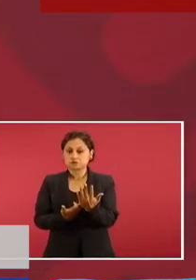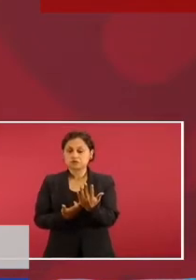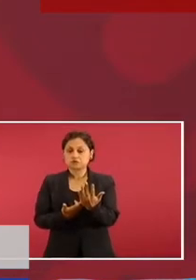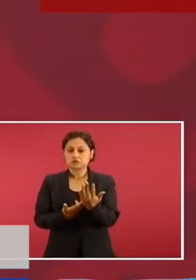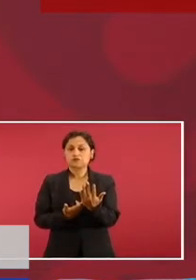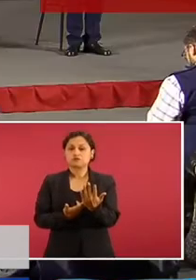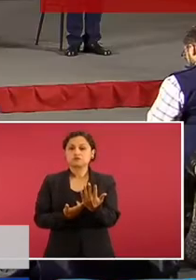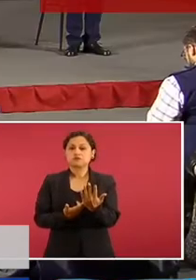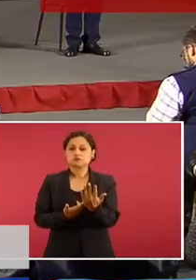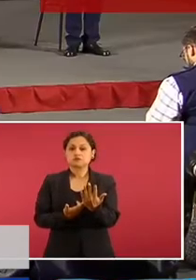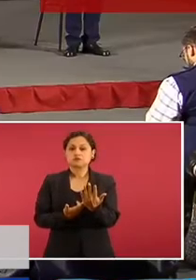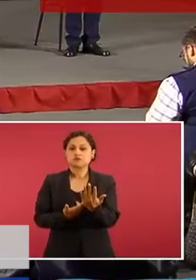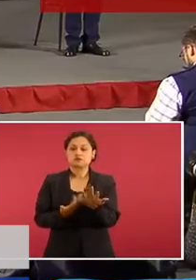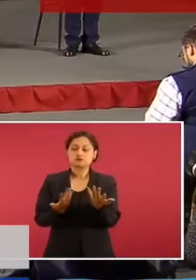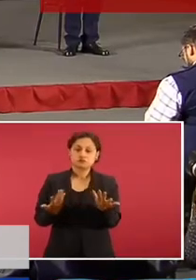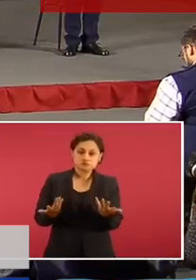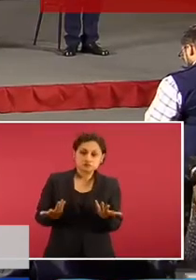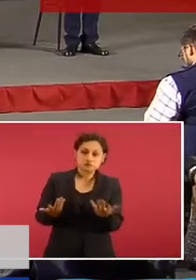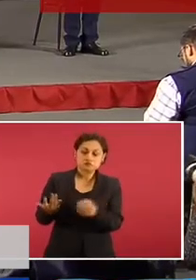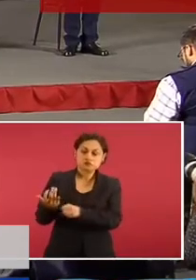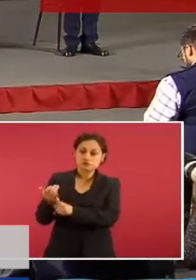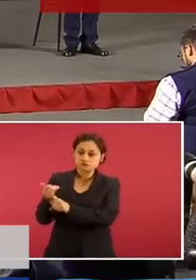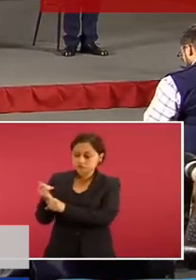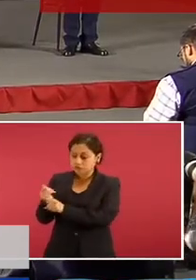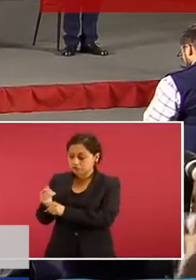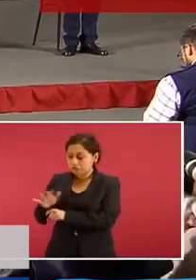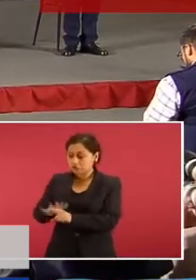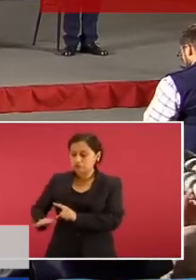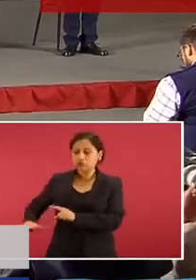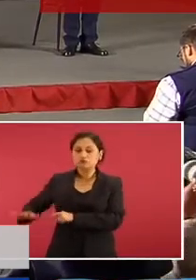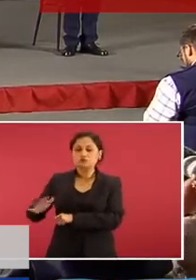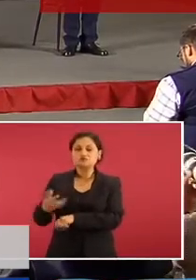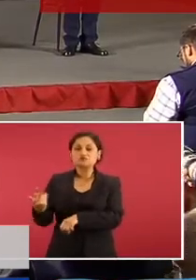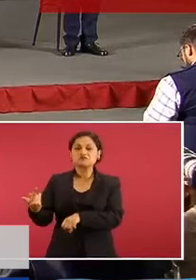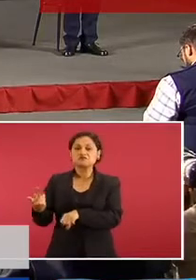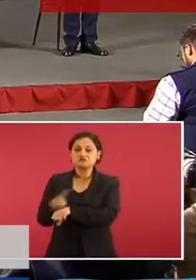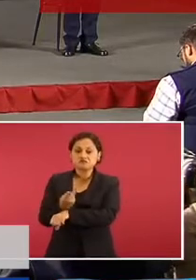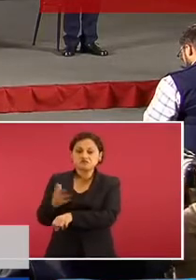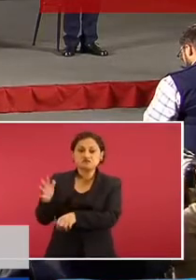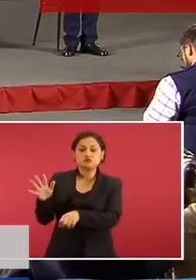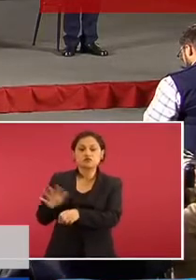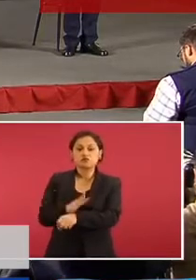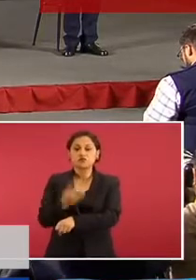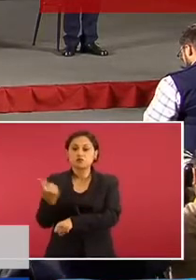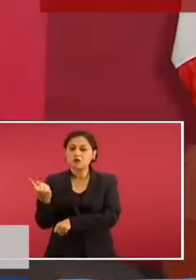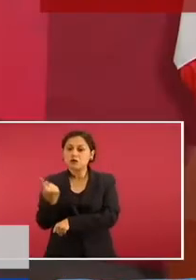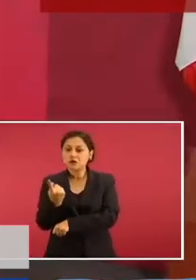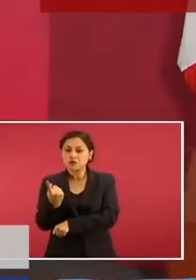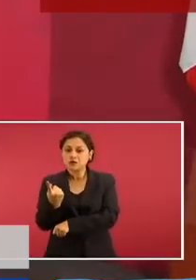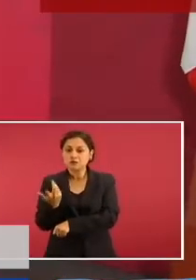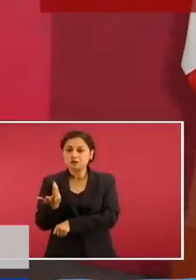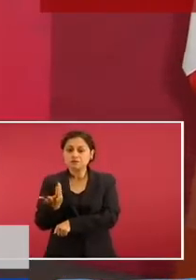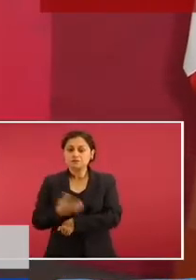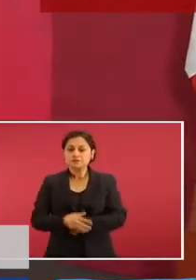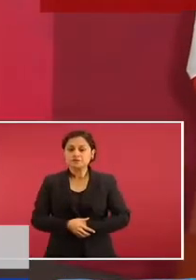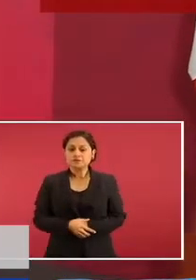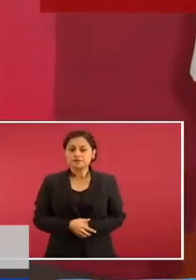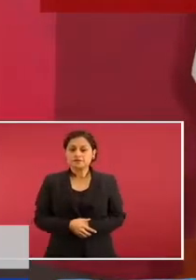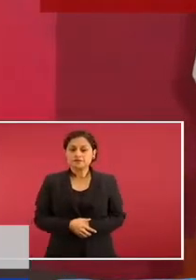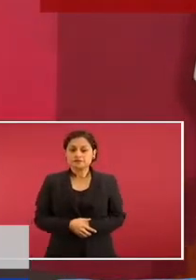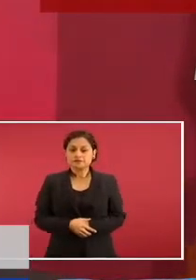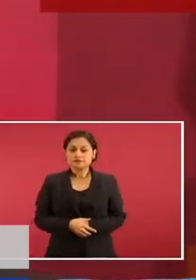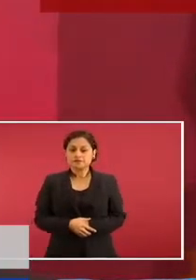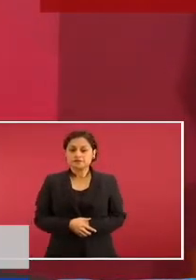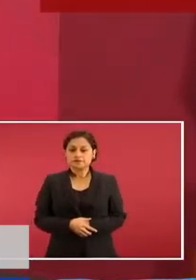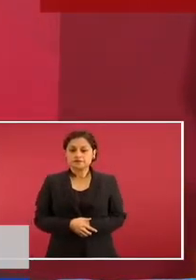El día de hoy, personal médico-militar toma la seguridad en salud en la conferencia diaria del presidente, por lo que se toma la temperatura a los